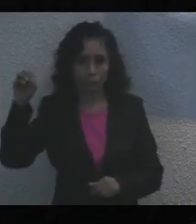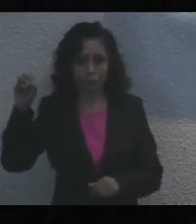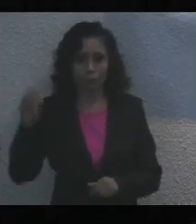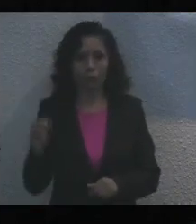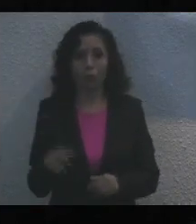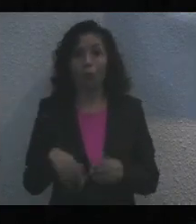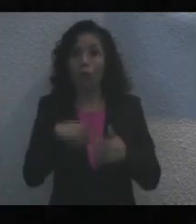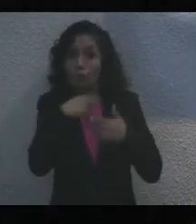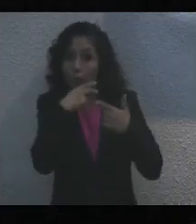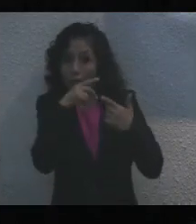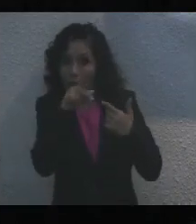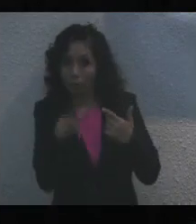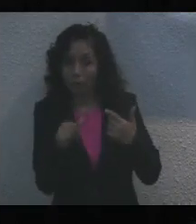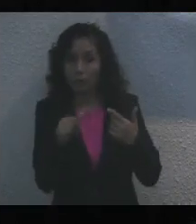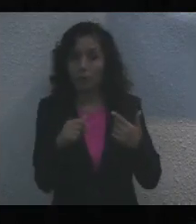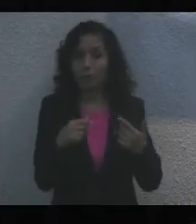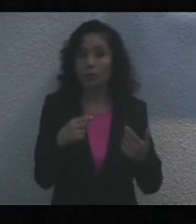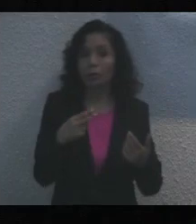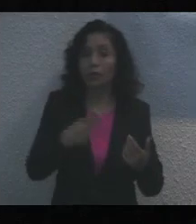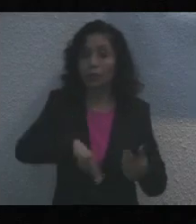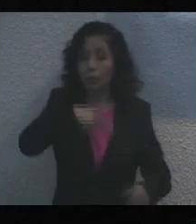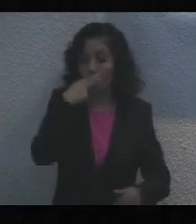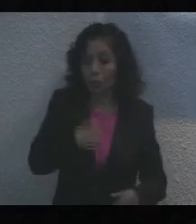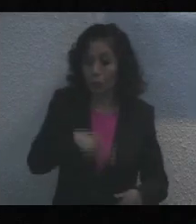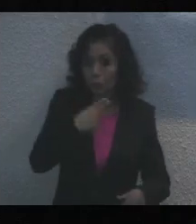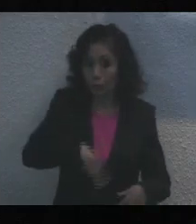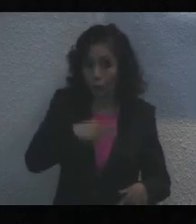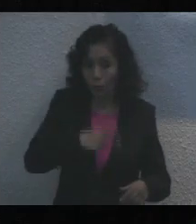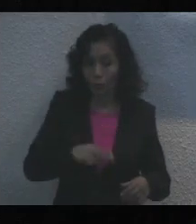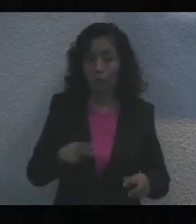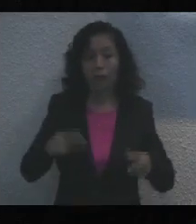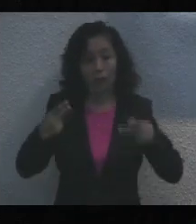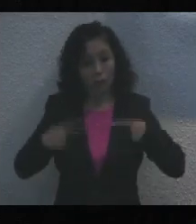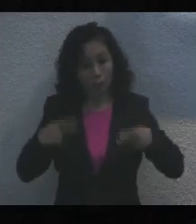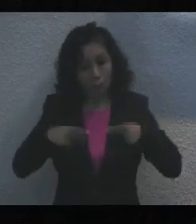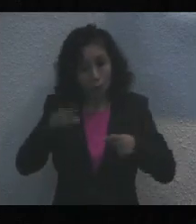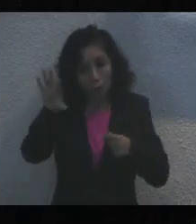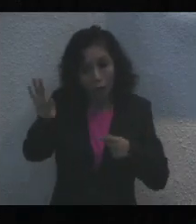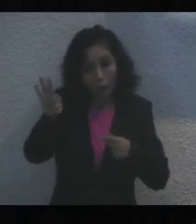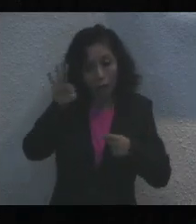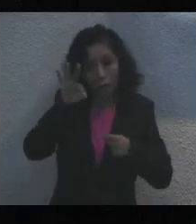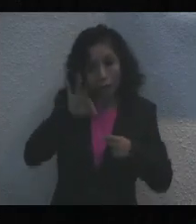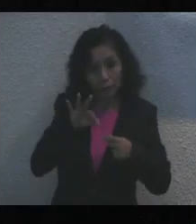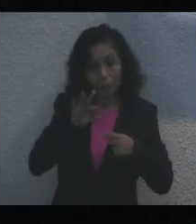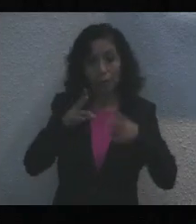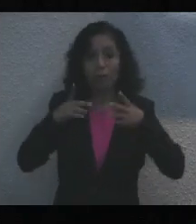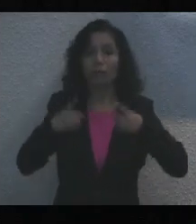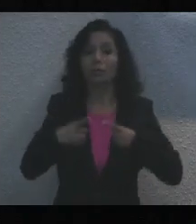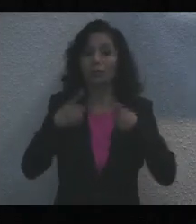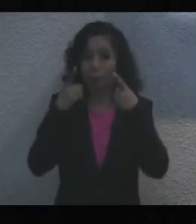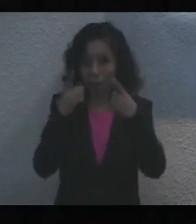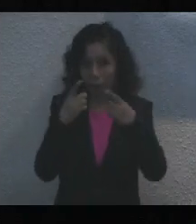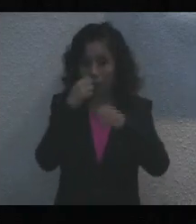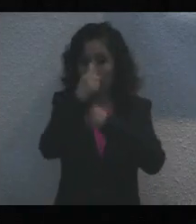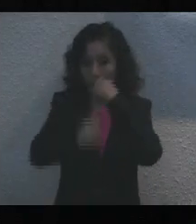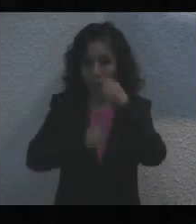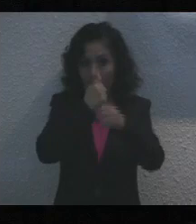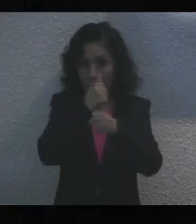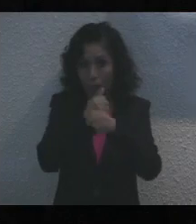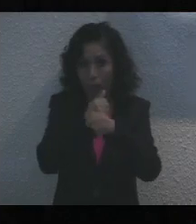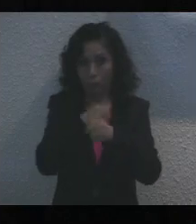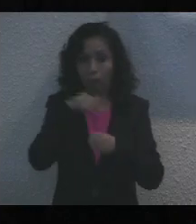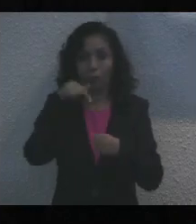seguido del nombre de la ciudadana quintanarroense a quien se le otorgue y el año